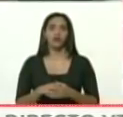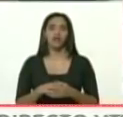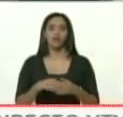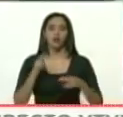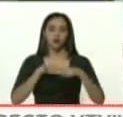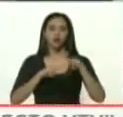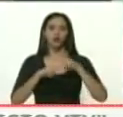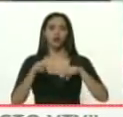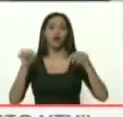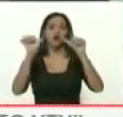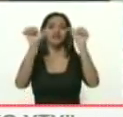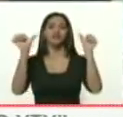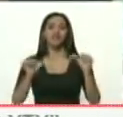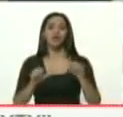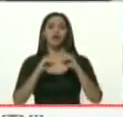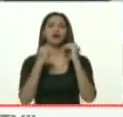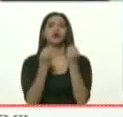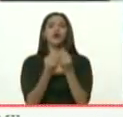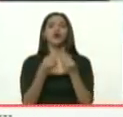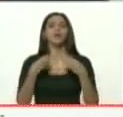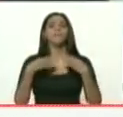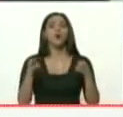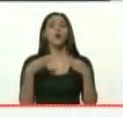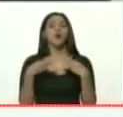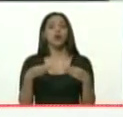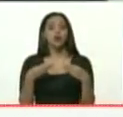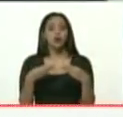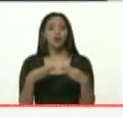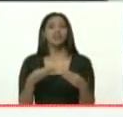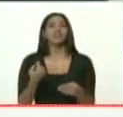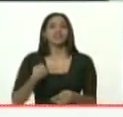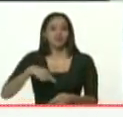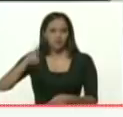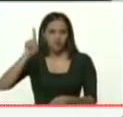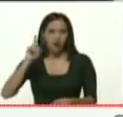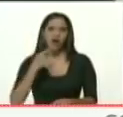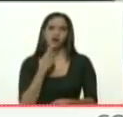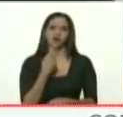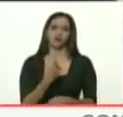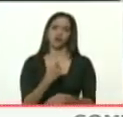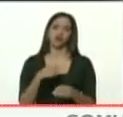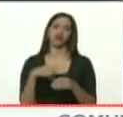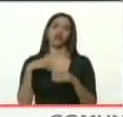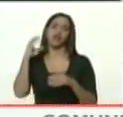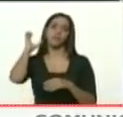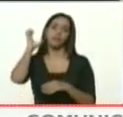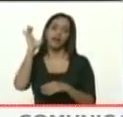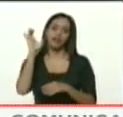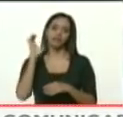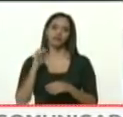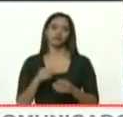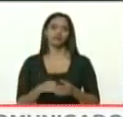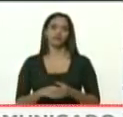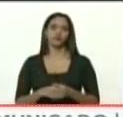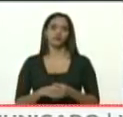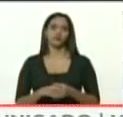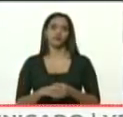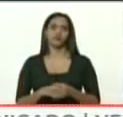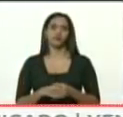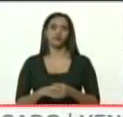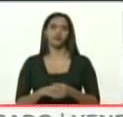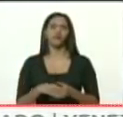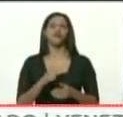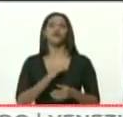estructurado un sistema de orden público, y me atrevo a decir que en el país somos